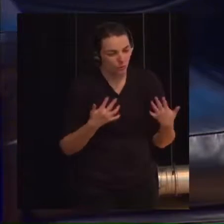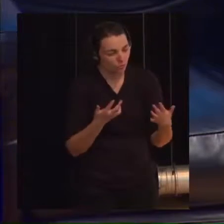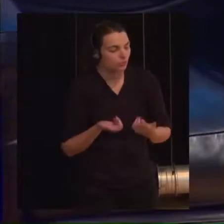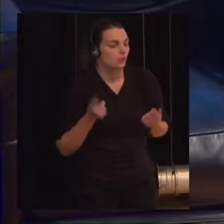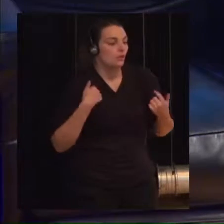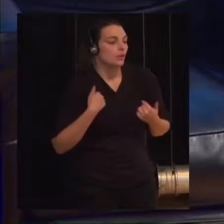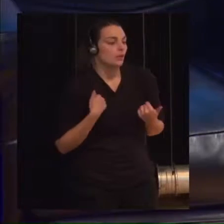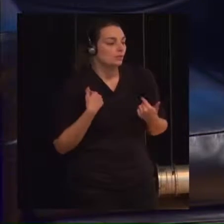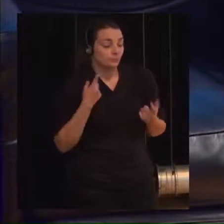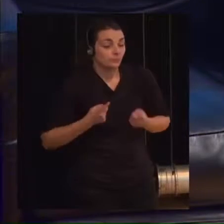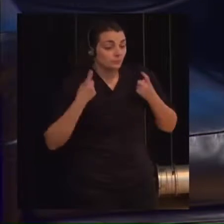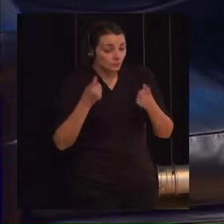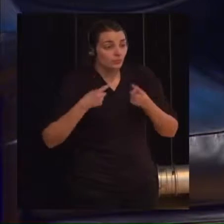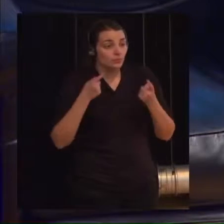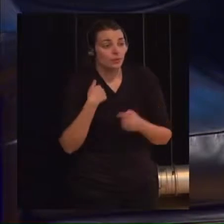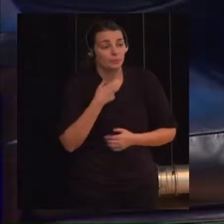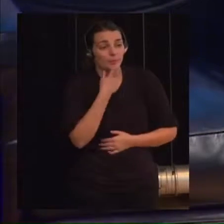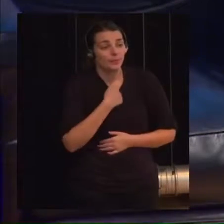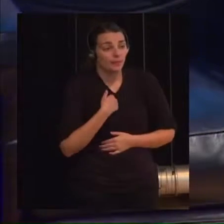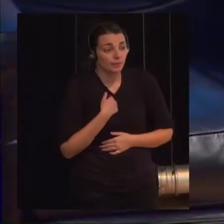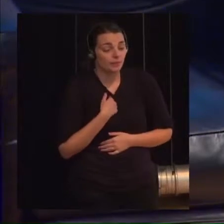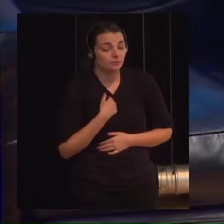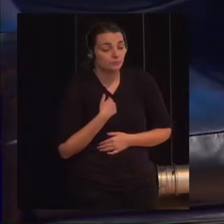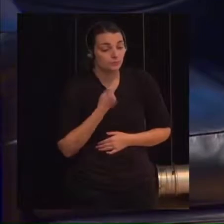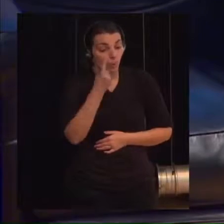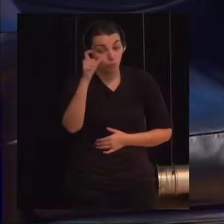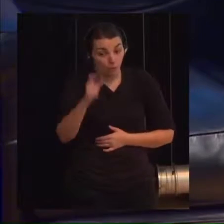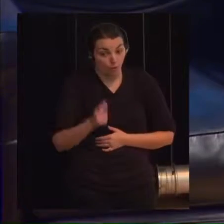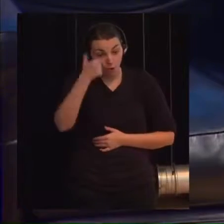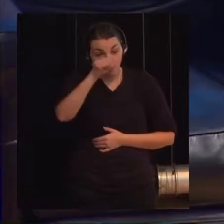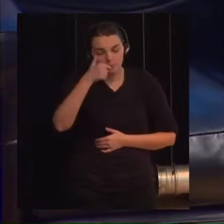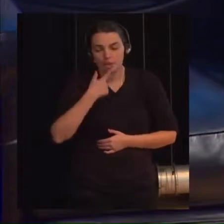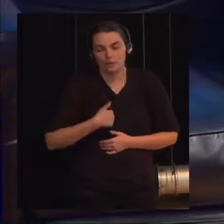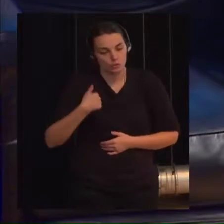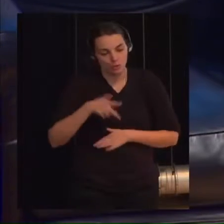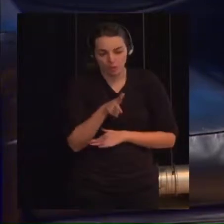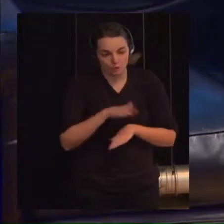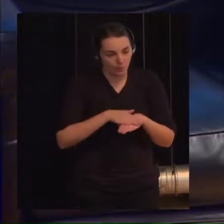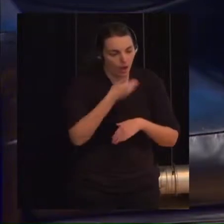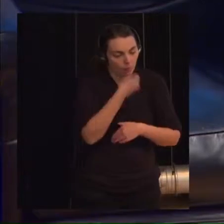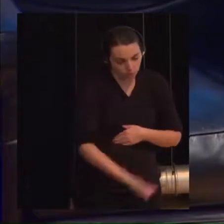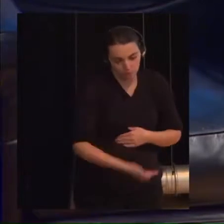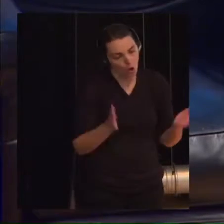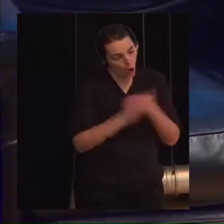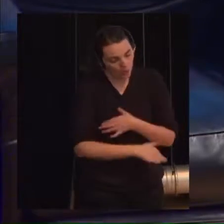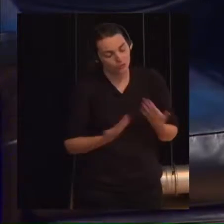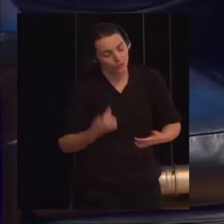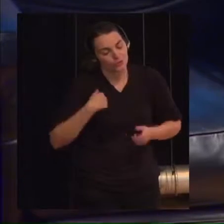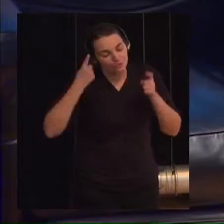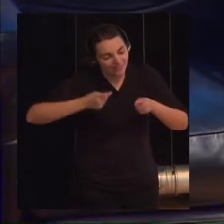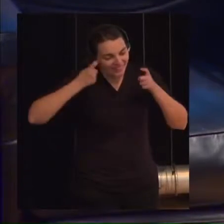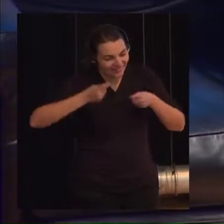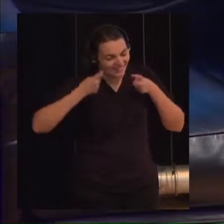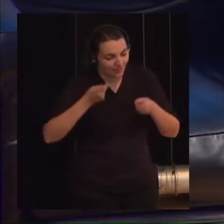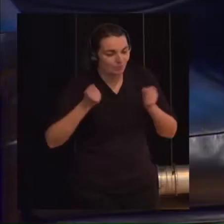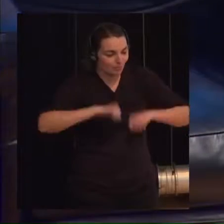esto, como me decía en una ocasión Garrigues Walker, no tenemos ningún derecho a aburrir a nadie, ¿no? Así que vamos a intentar hacerlo y les he